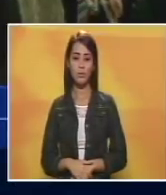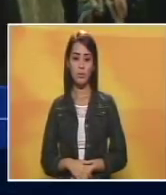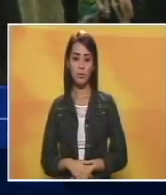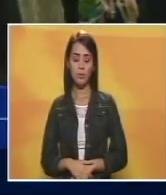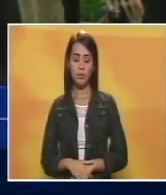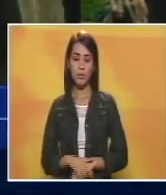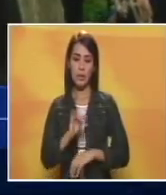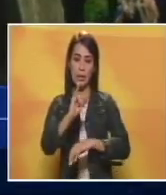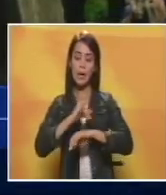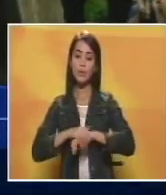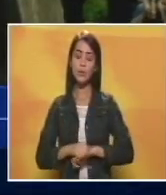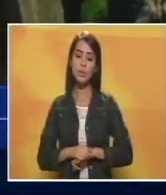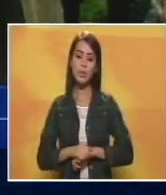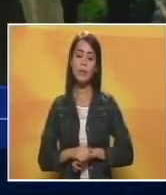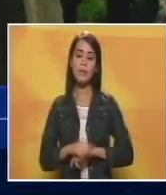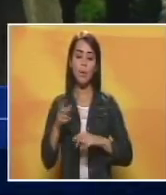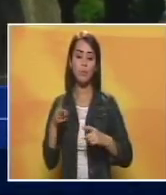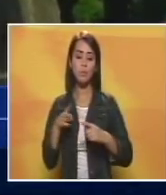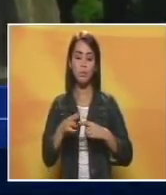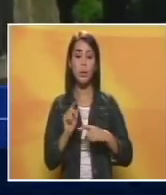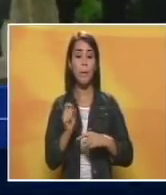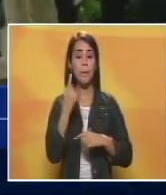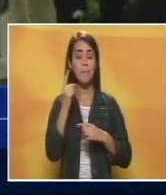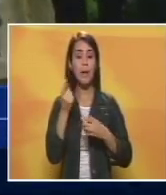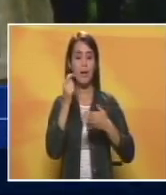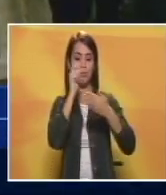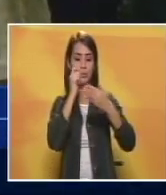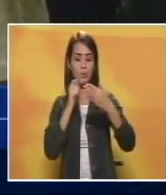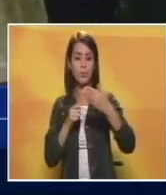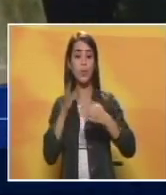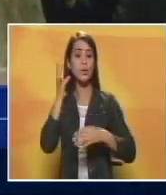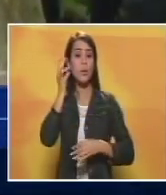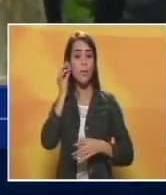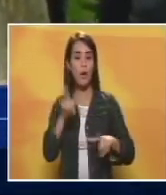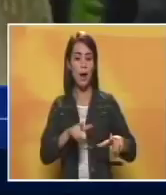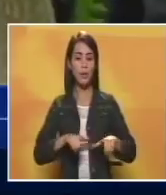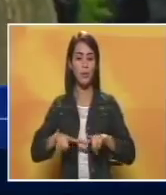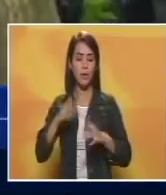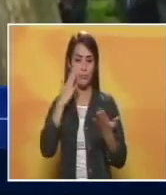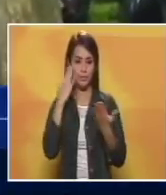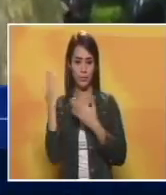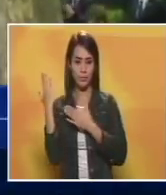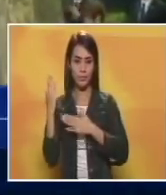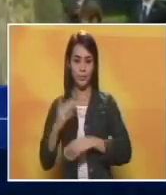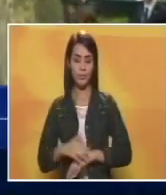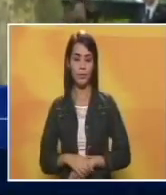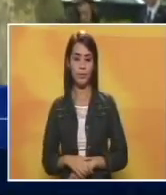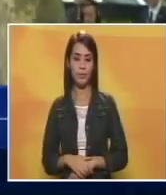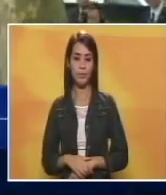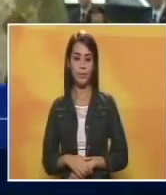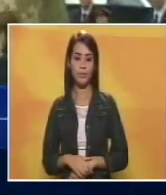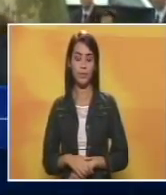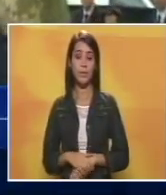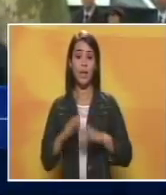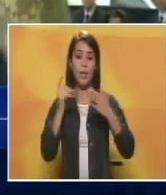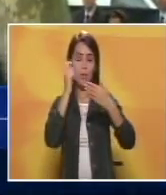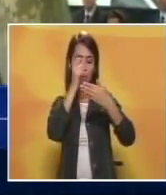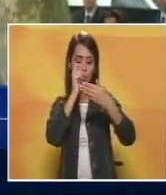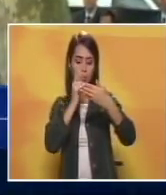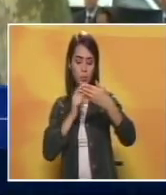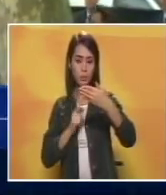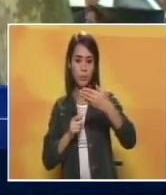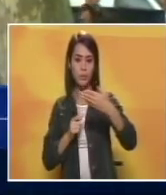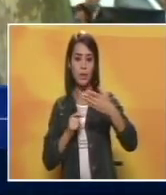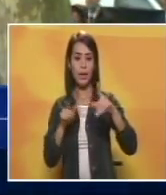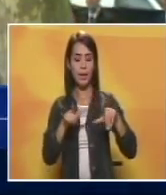Y en Reino Unido fue inaugurada la primera estatua de una mujer en la plaza del Parlamento de Londres. Se trata de la escultura de la líder